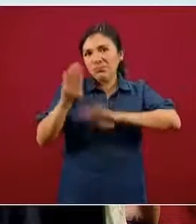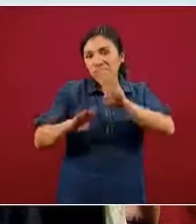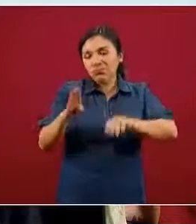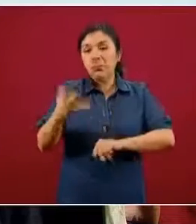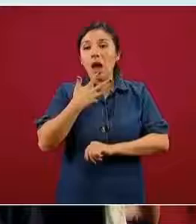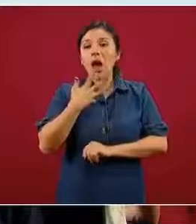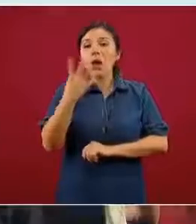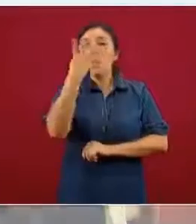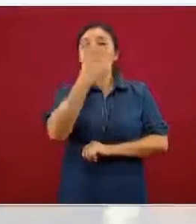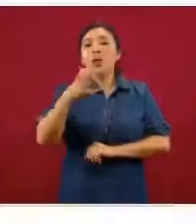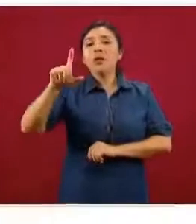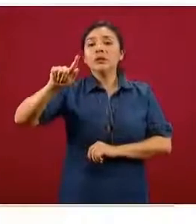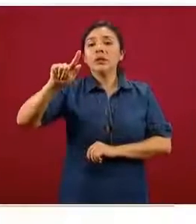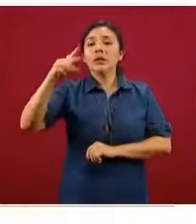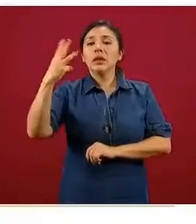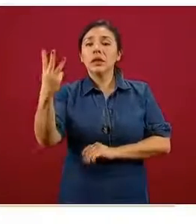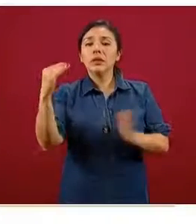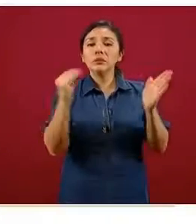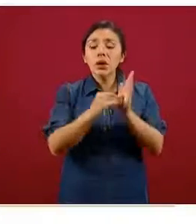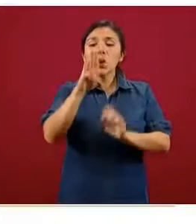Son